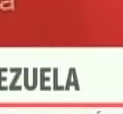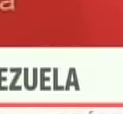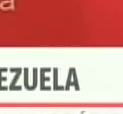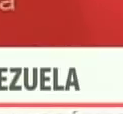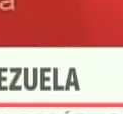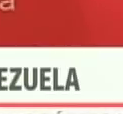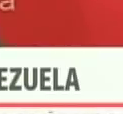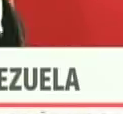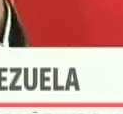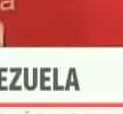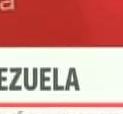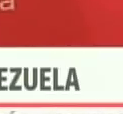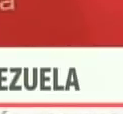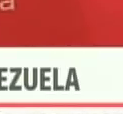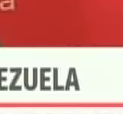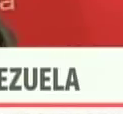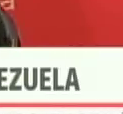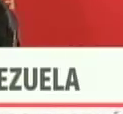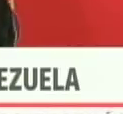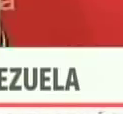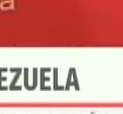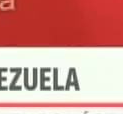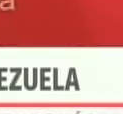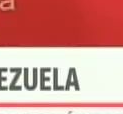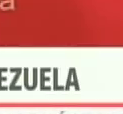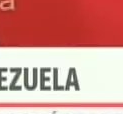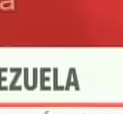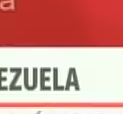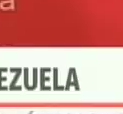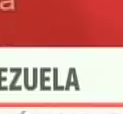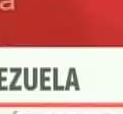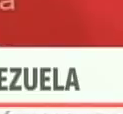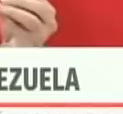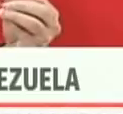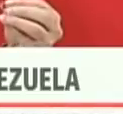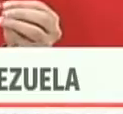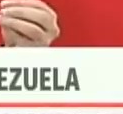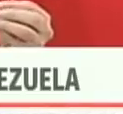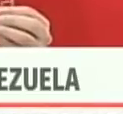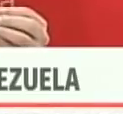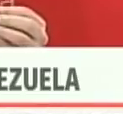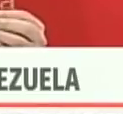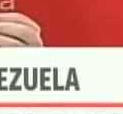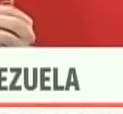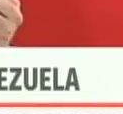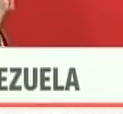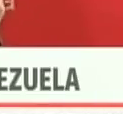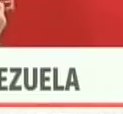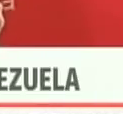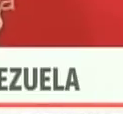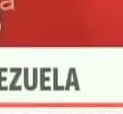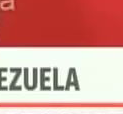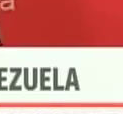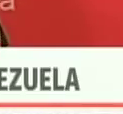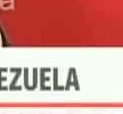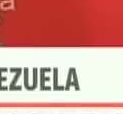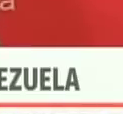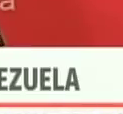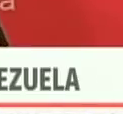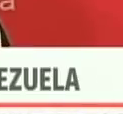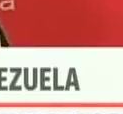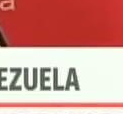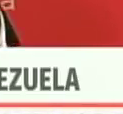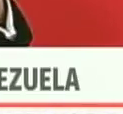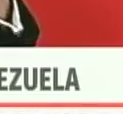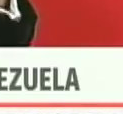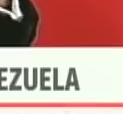vida, esto es revolución, revolución bancaria. Esto no existía hace 10 años y por eso, si hoy